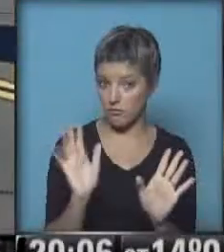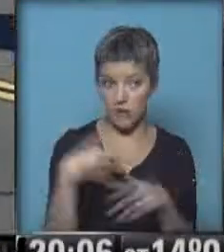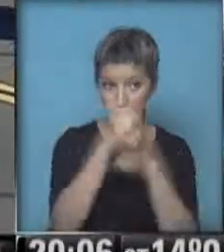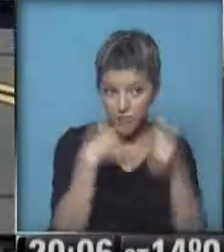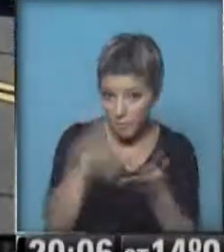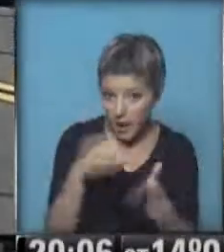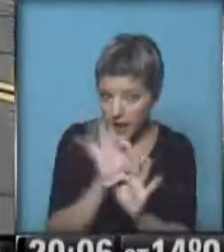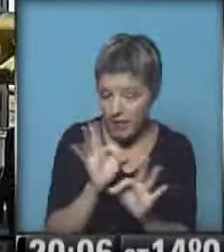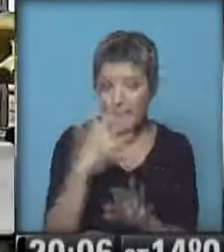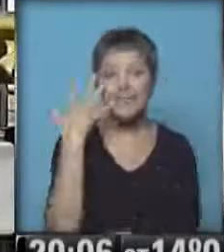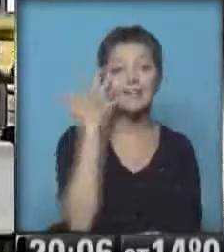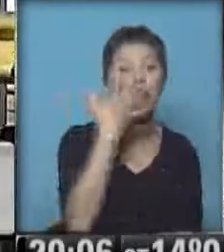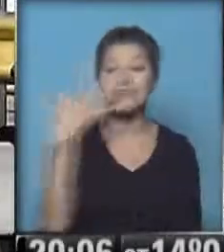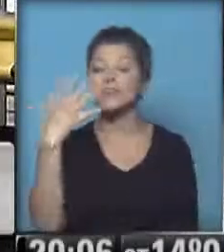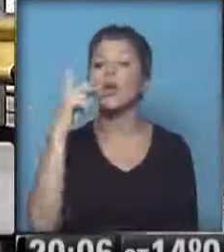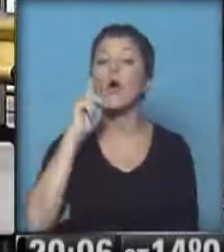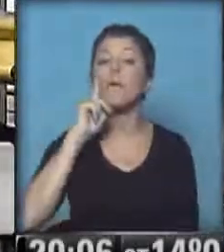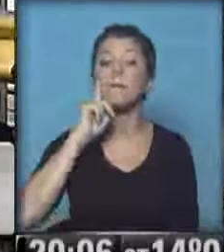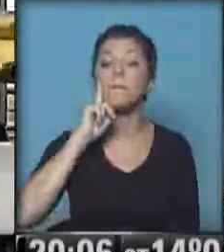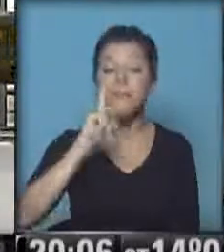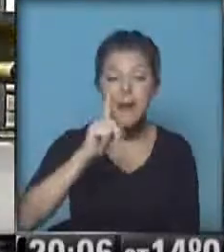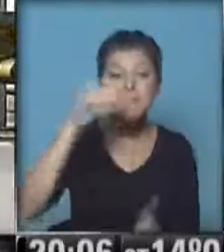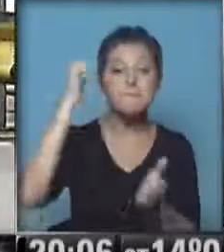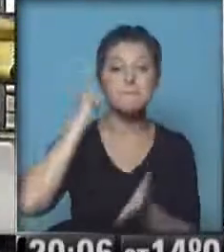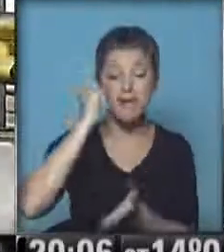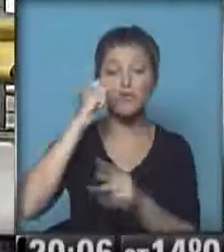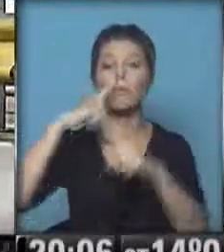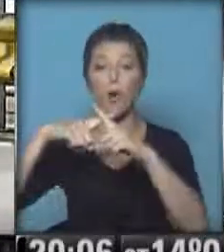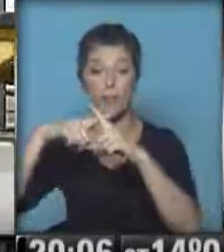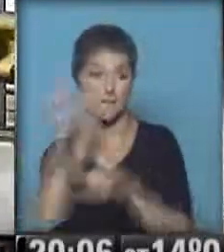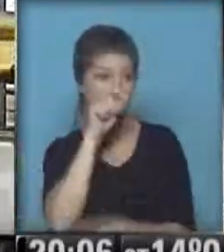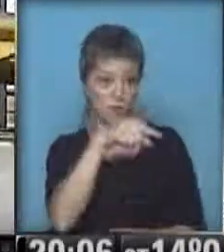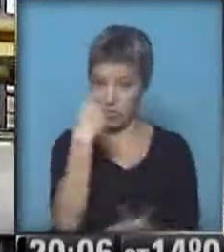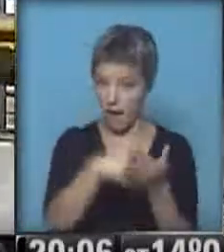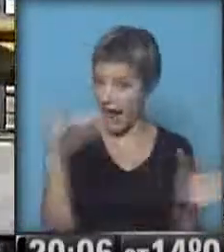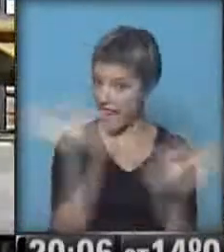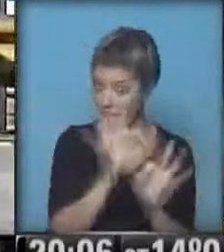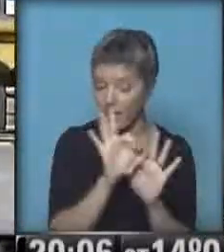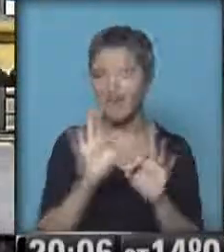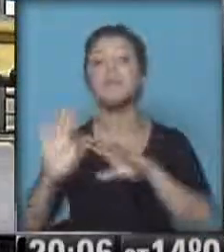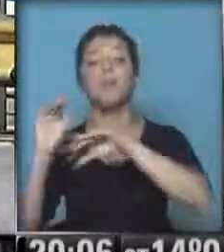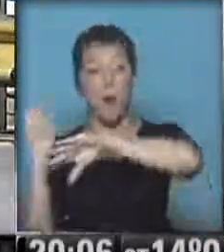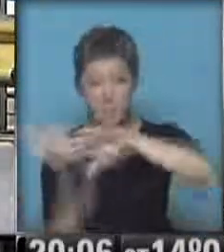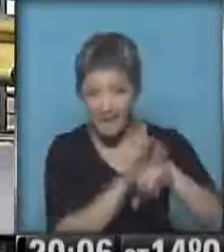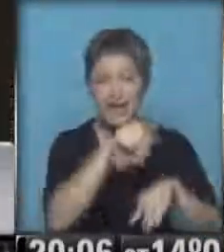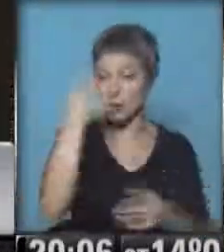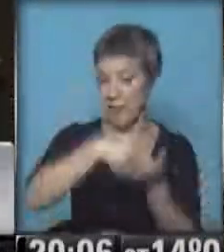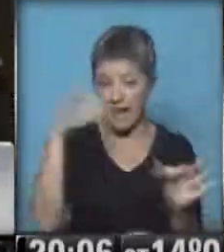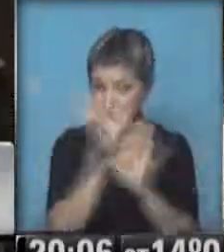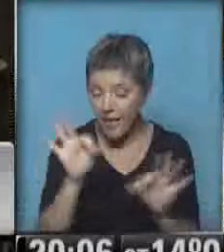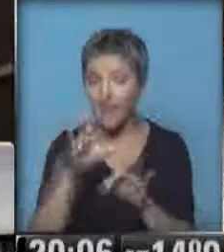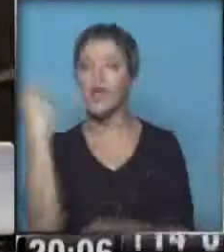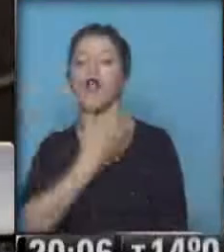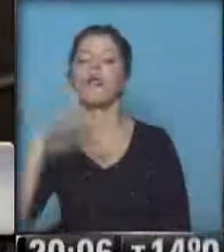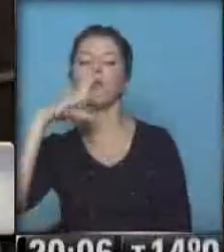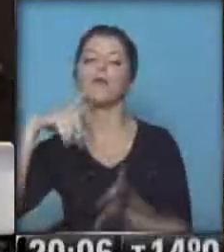que son 55 mil pesos por mes que las empresas debieran pagar, que no están pagando. Y lejos de pagar, además reciben transferencias por parte del gobierno